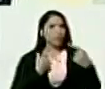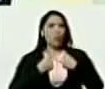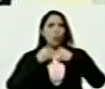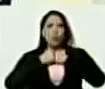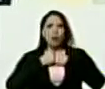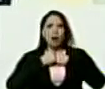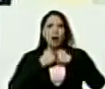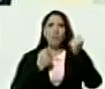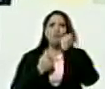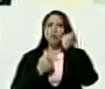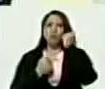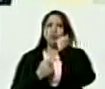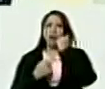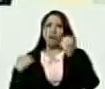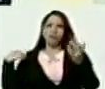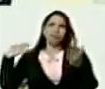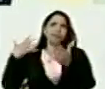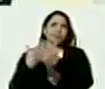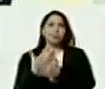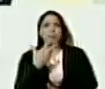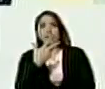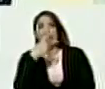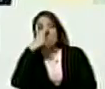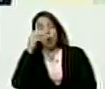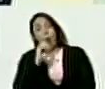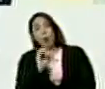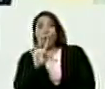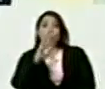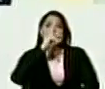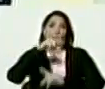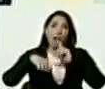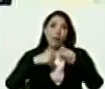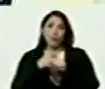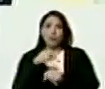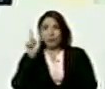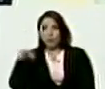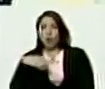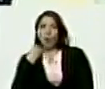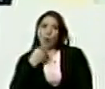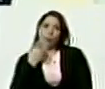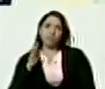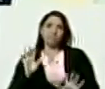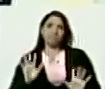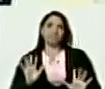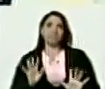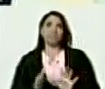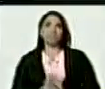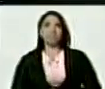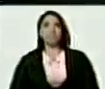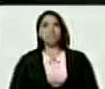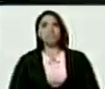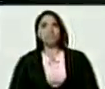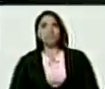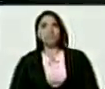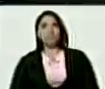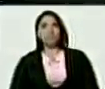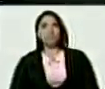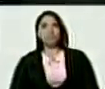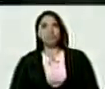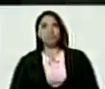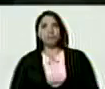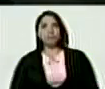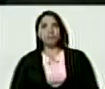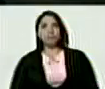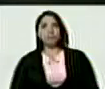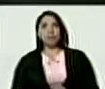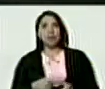desde hace 3-4 años de este menor de edad. Este menor de edad lo invitó